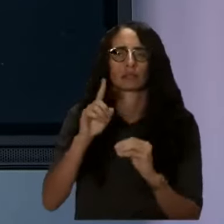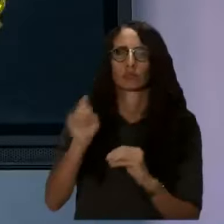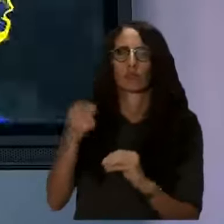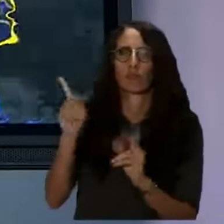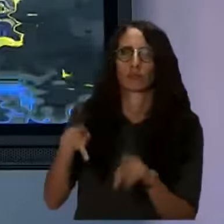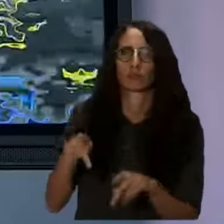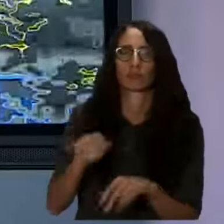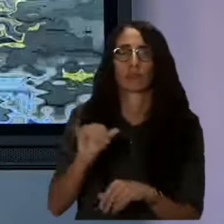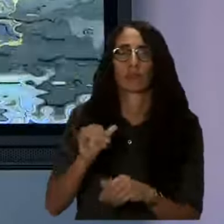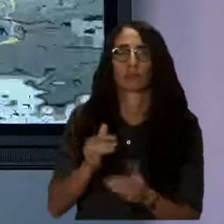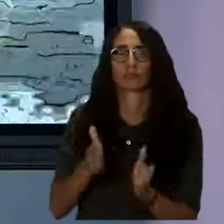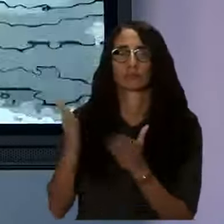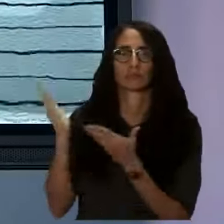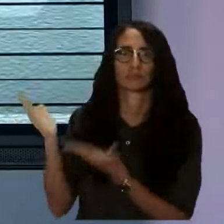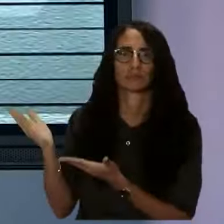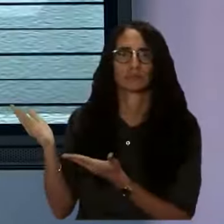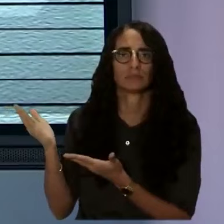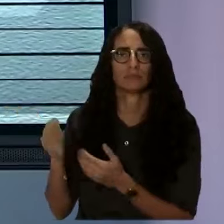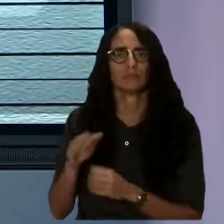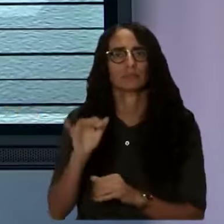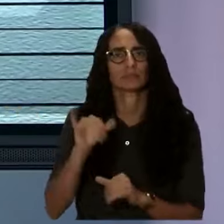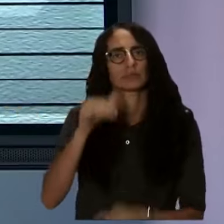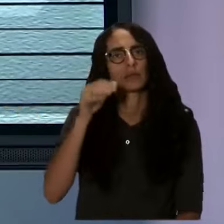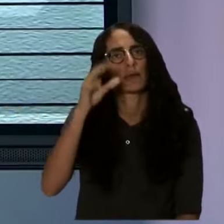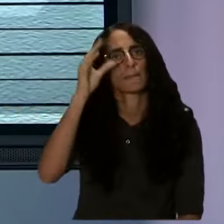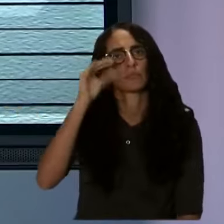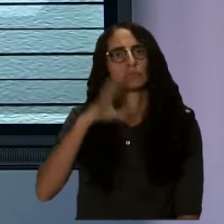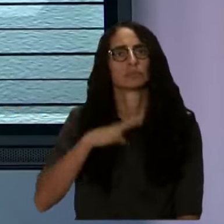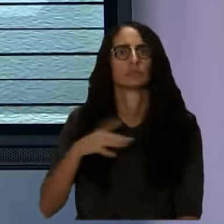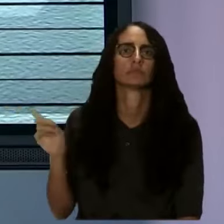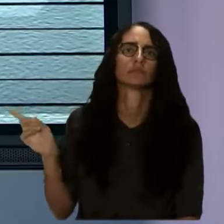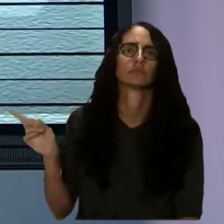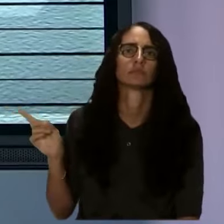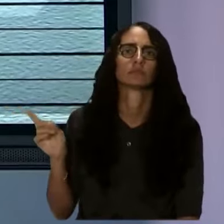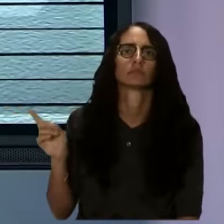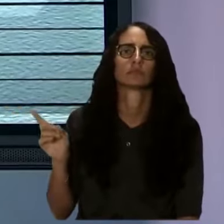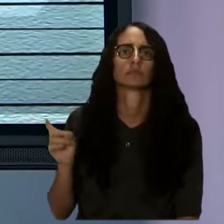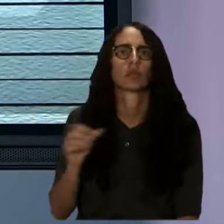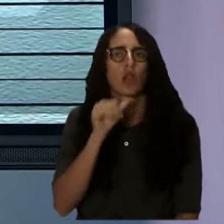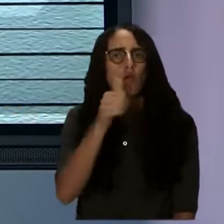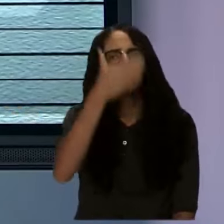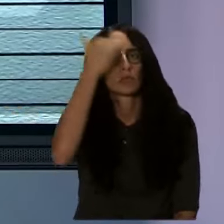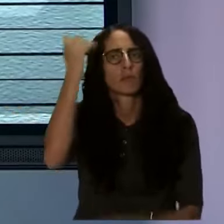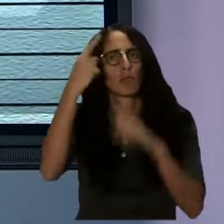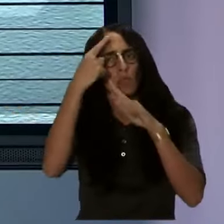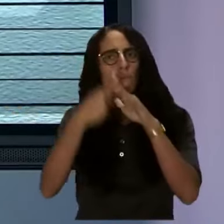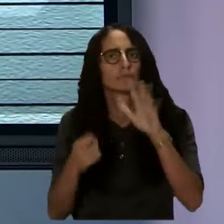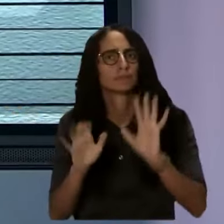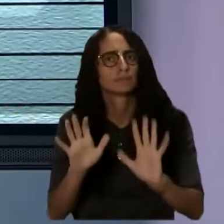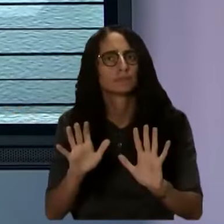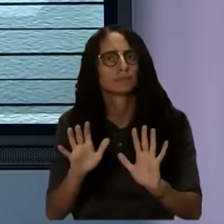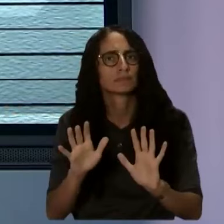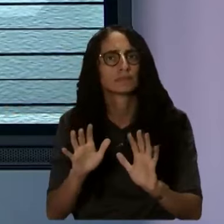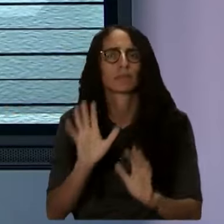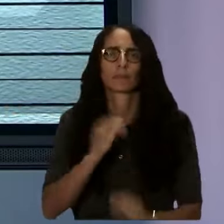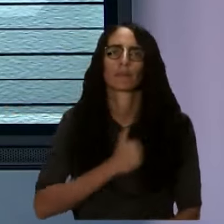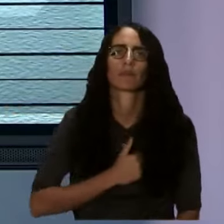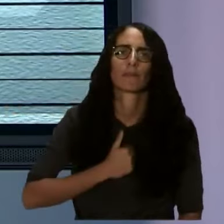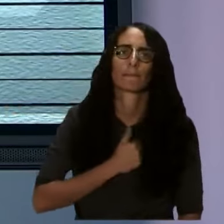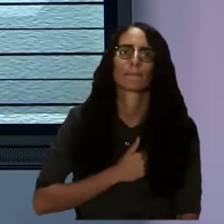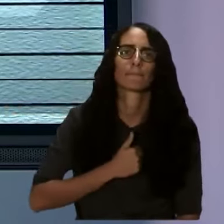servidor estará Hablando ahora sobre esta persona Ah espérate sí espa se me olvidó que no se me vaya por ahí todavía el teniente y disculpe a